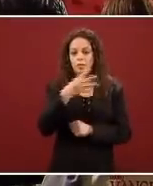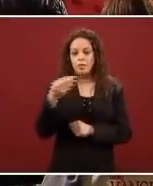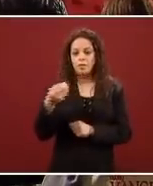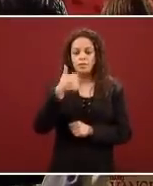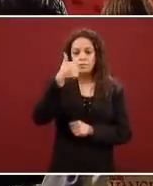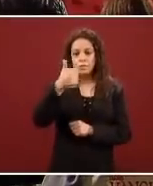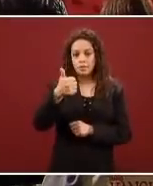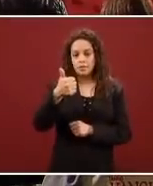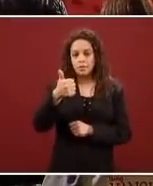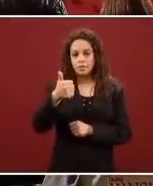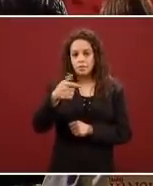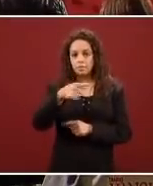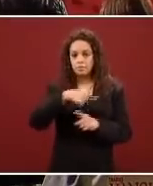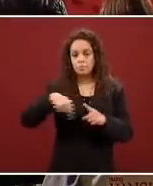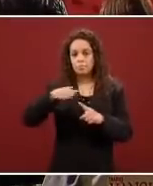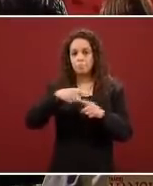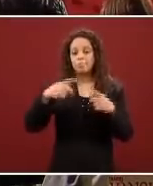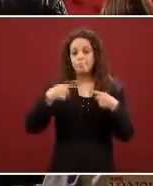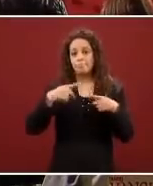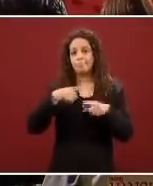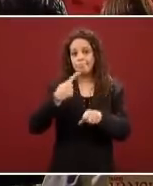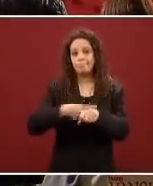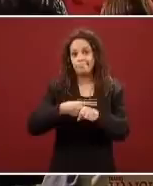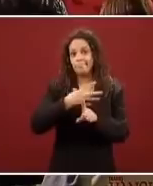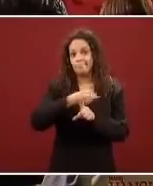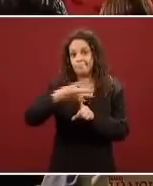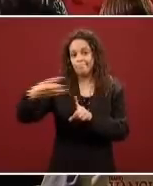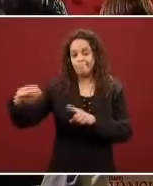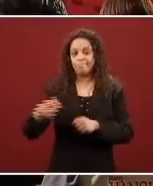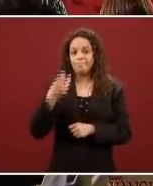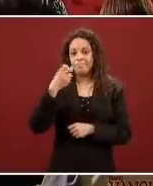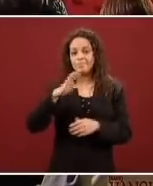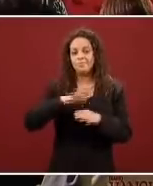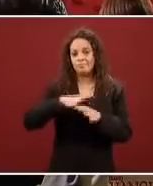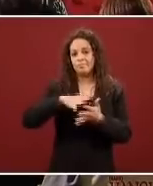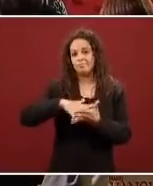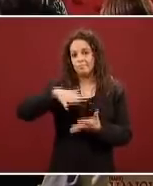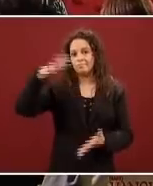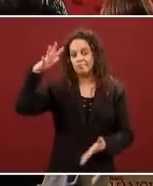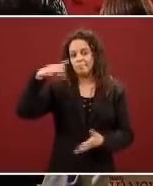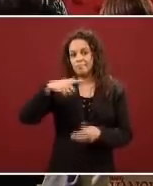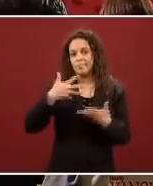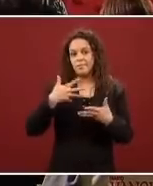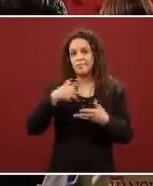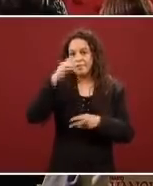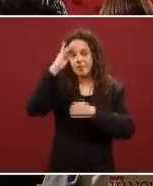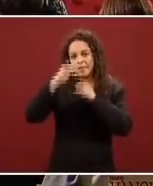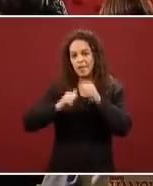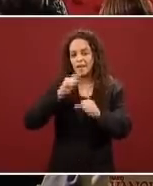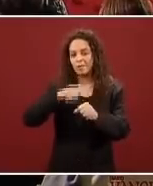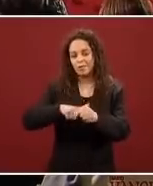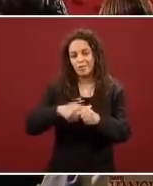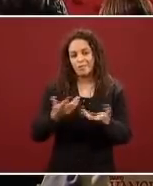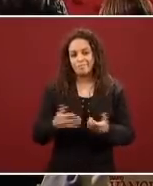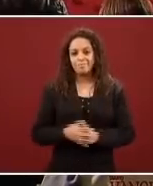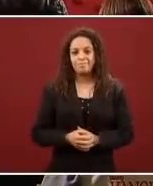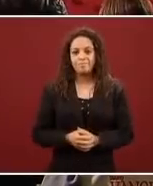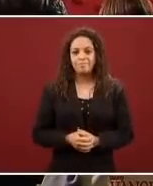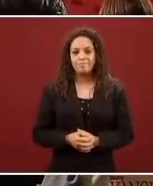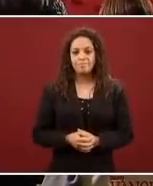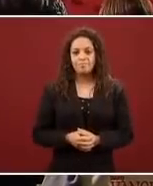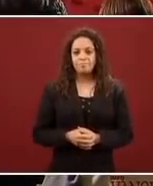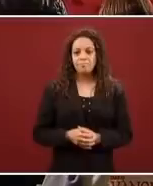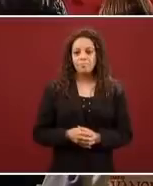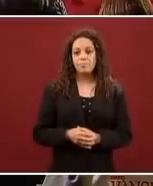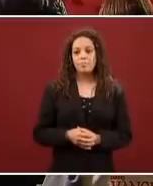17.506 casos, por lo tanto es la mayor proporción de casos reportados a nivel internacional. Y las Américas